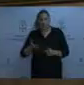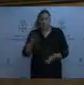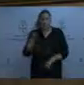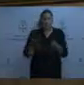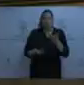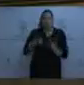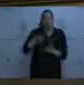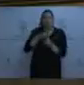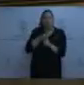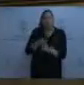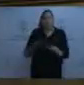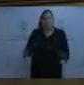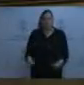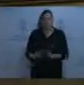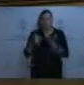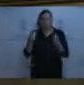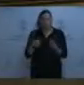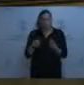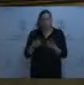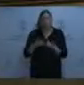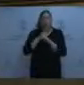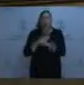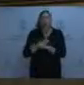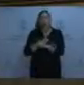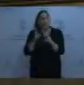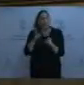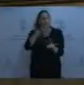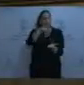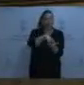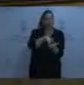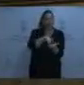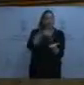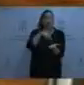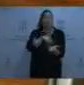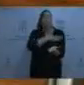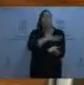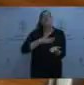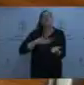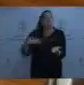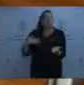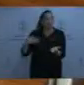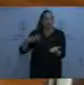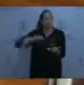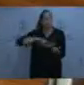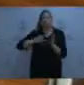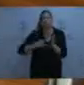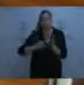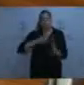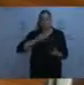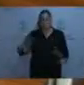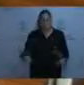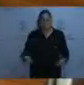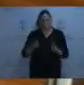mejora y, por lo tanto, se comunicarán a los centros por si tienen a bien adoptar algún plan de mejora en relación con